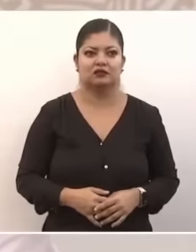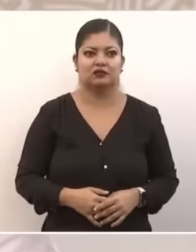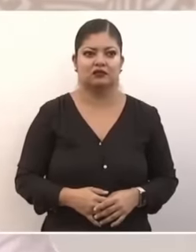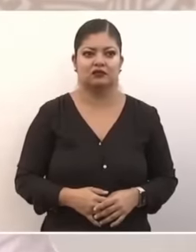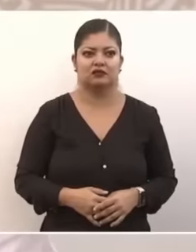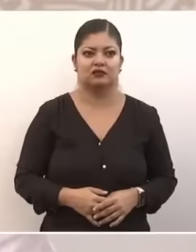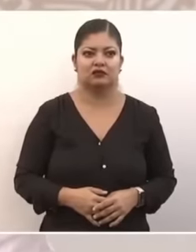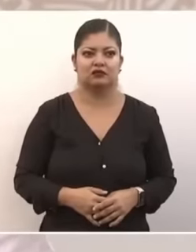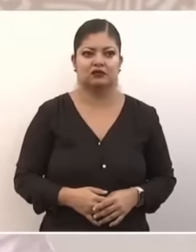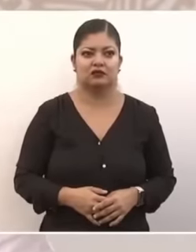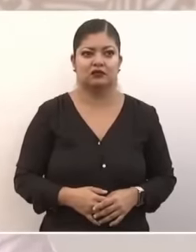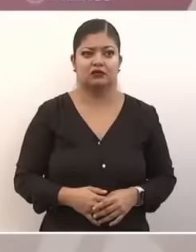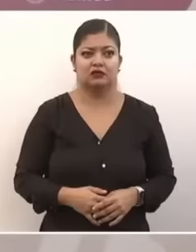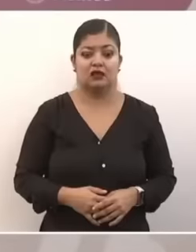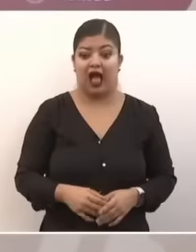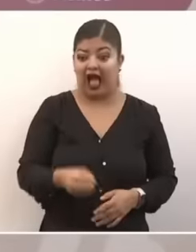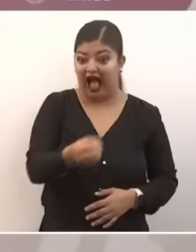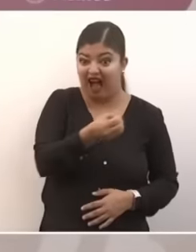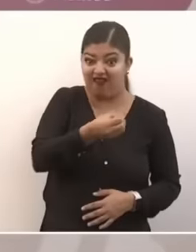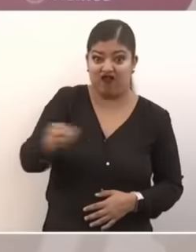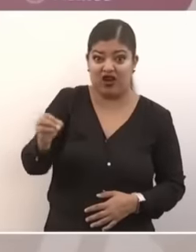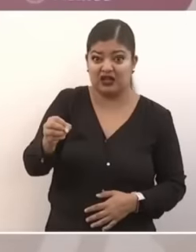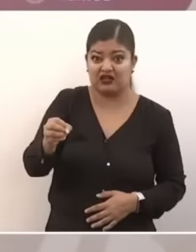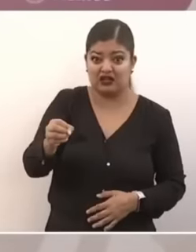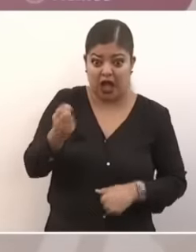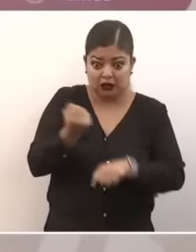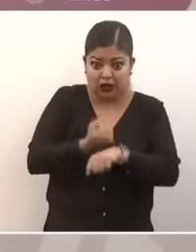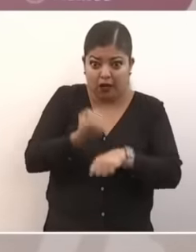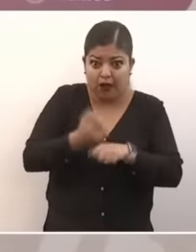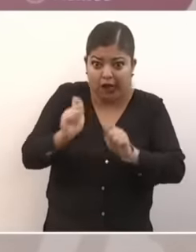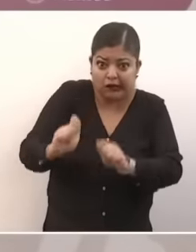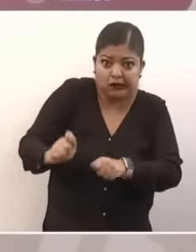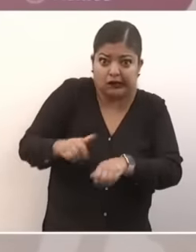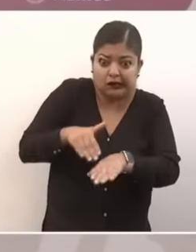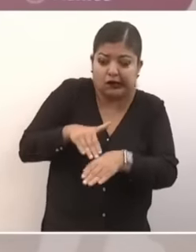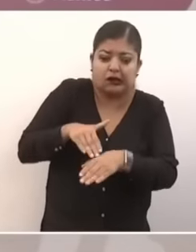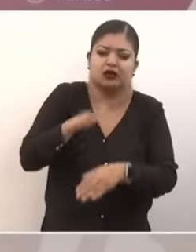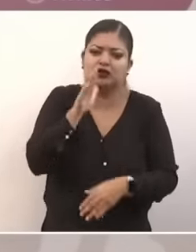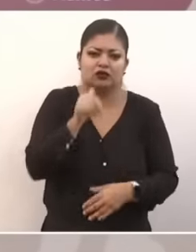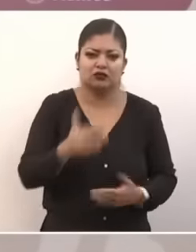A la fuerza ni los zapatos entran.